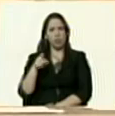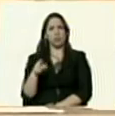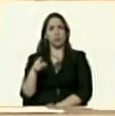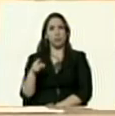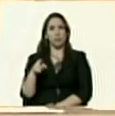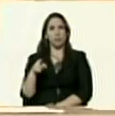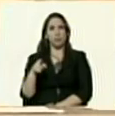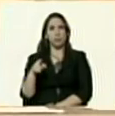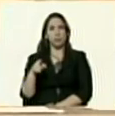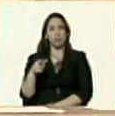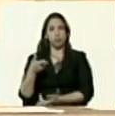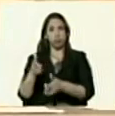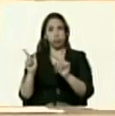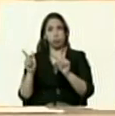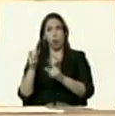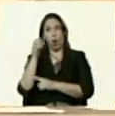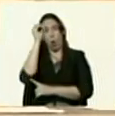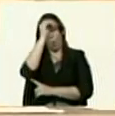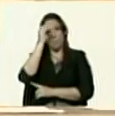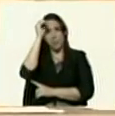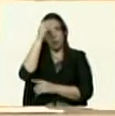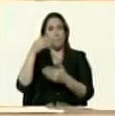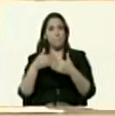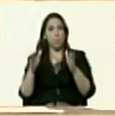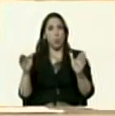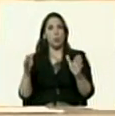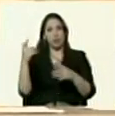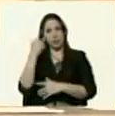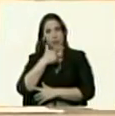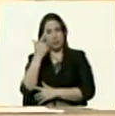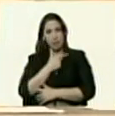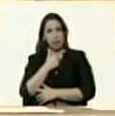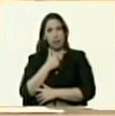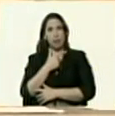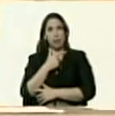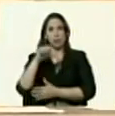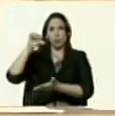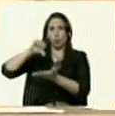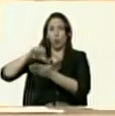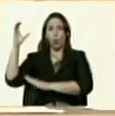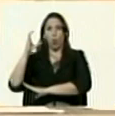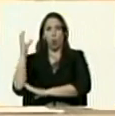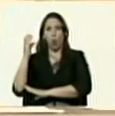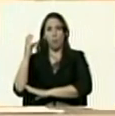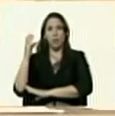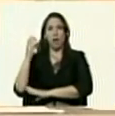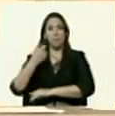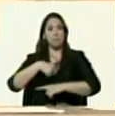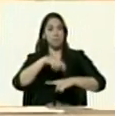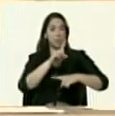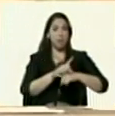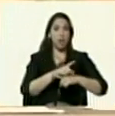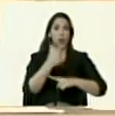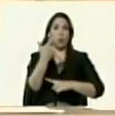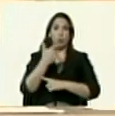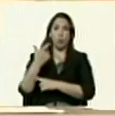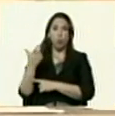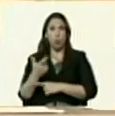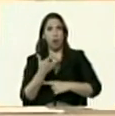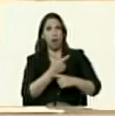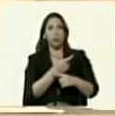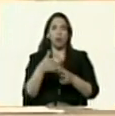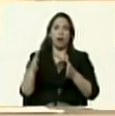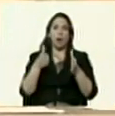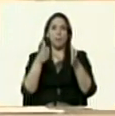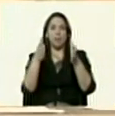hubiera una opinión pública sensata en Bogotá, lo primero que estaría buscando es un camino de